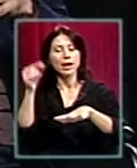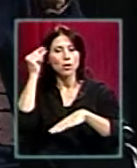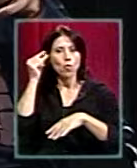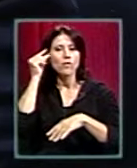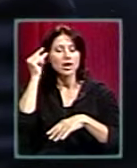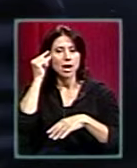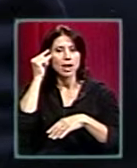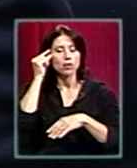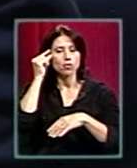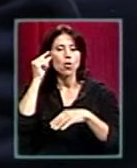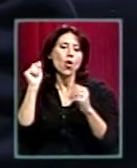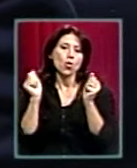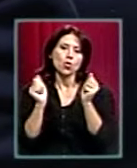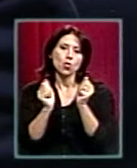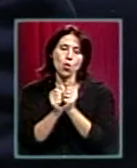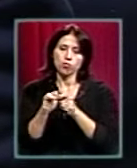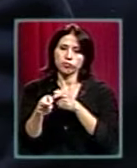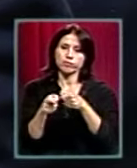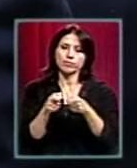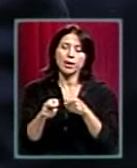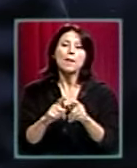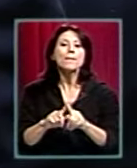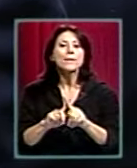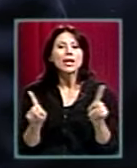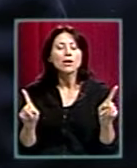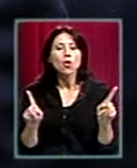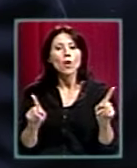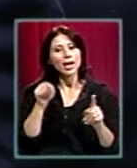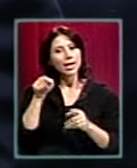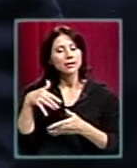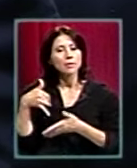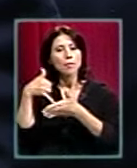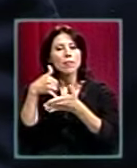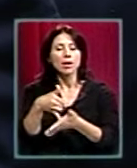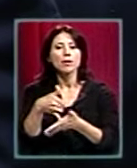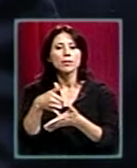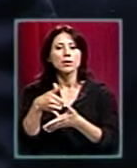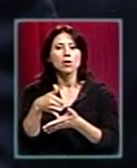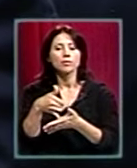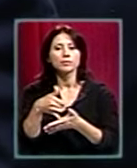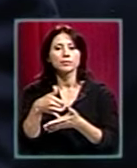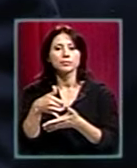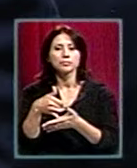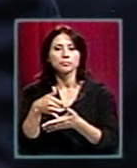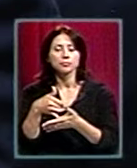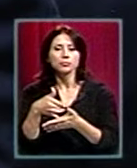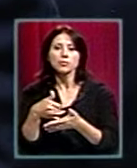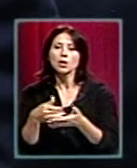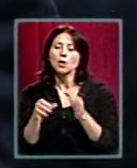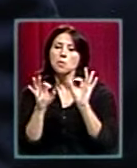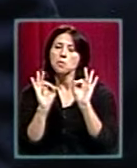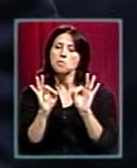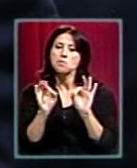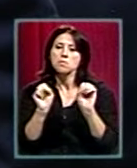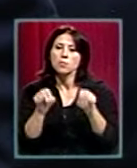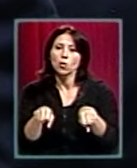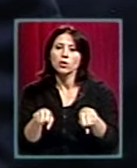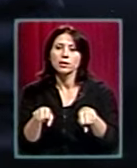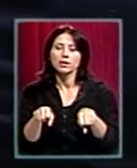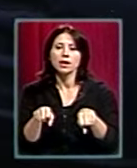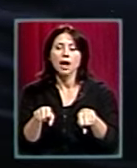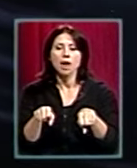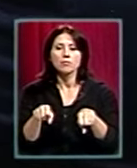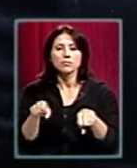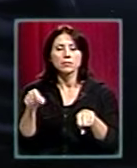gobierno llevando la batuta de acciones, pero que es un premio que muy bien podría